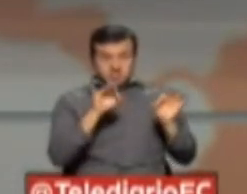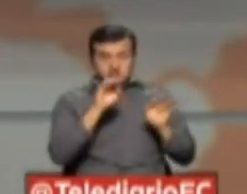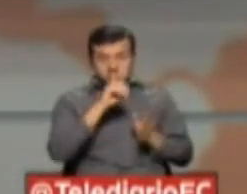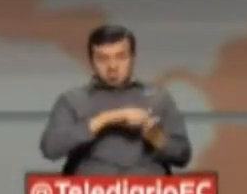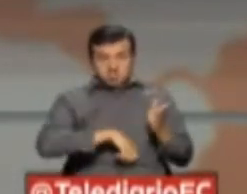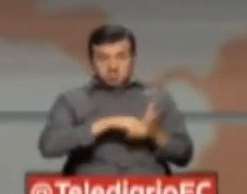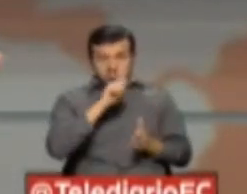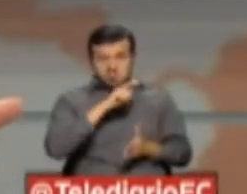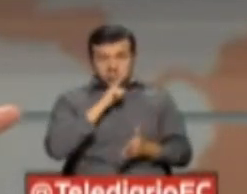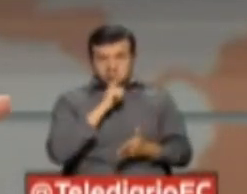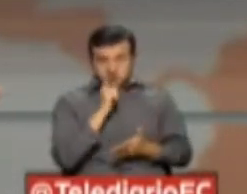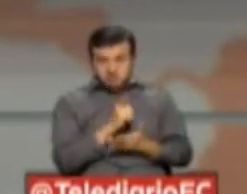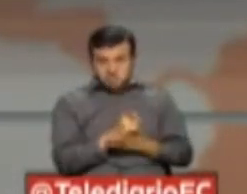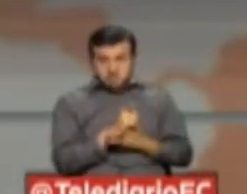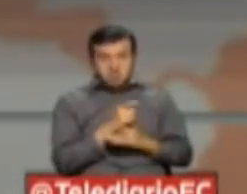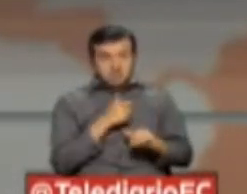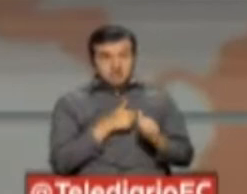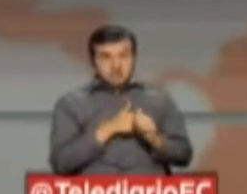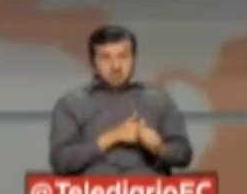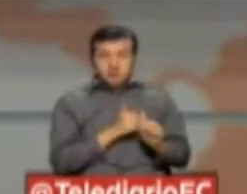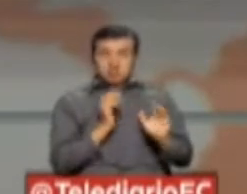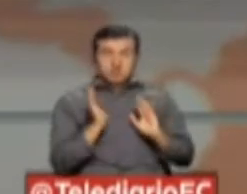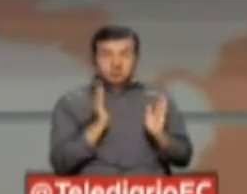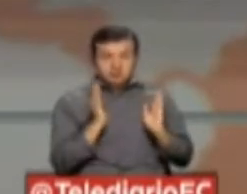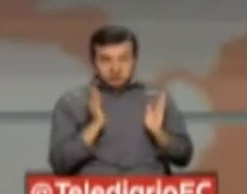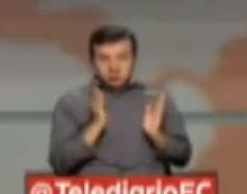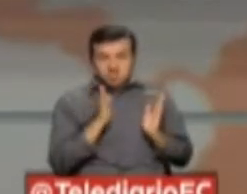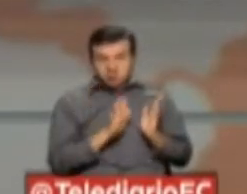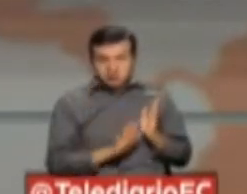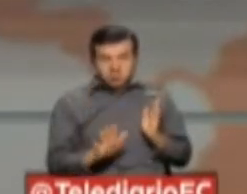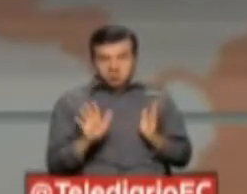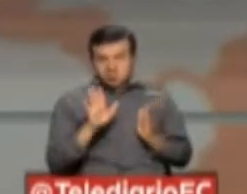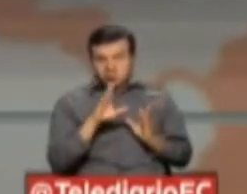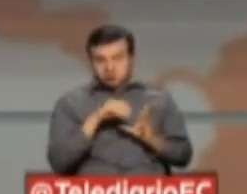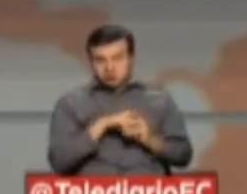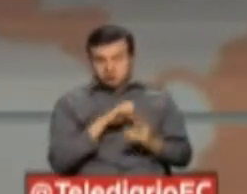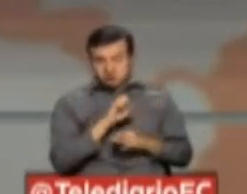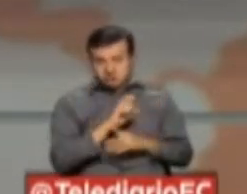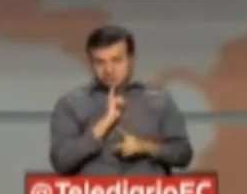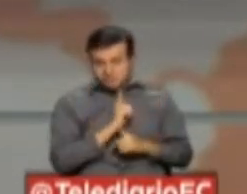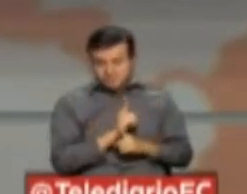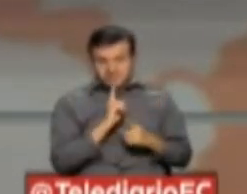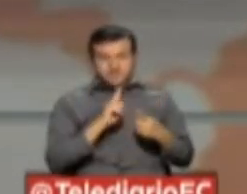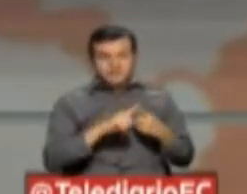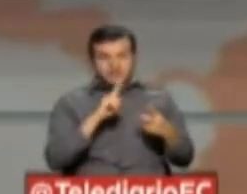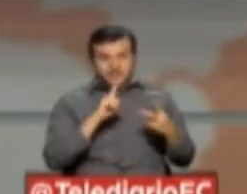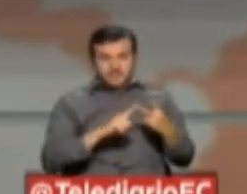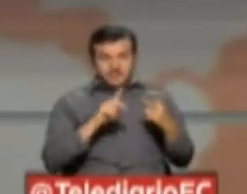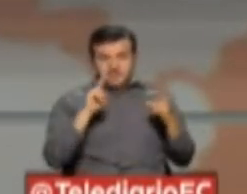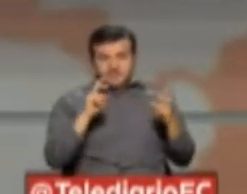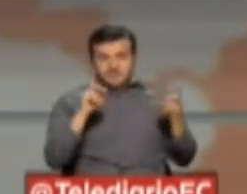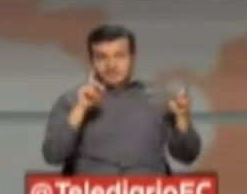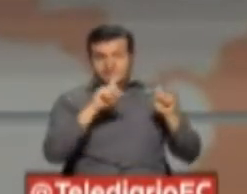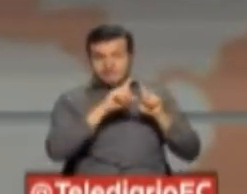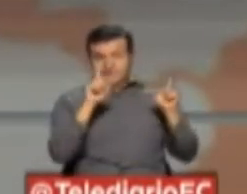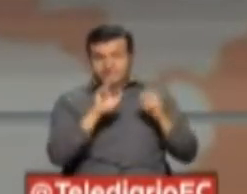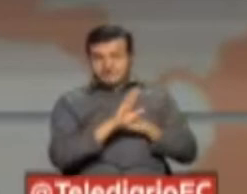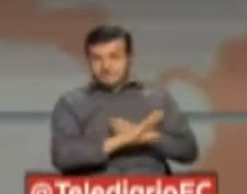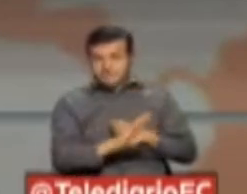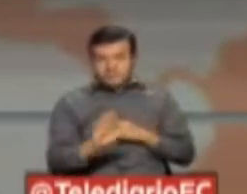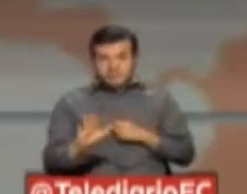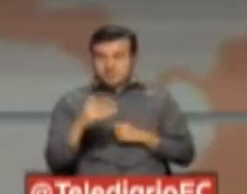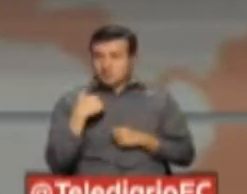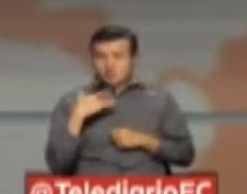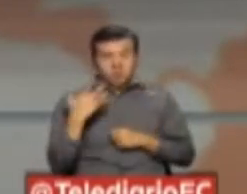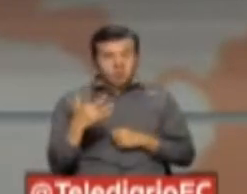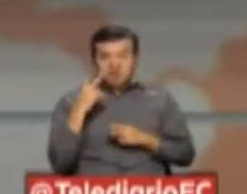ir permanentemente o temporalmente recorrer dentro del país y en el caso de las operadoras locales el no